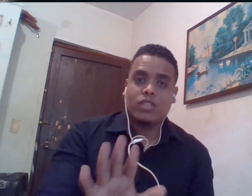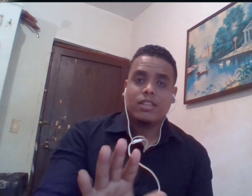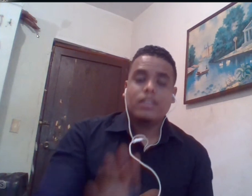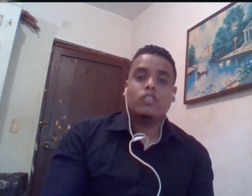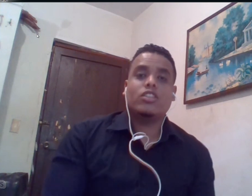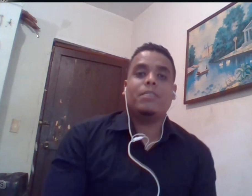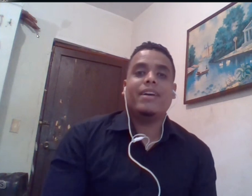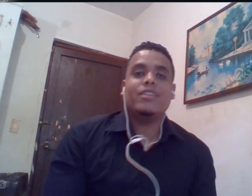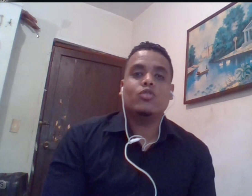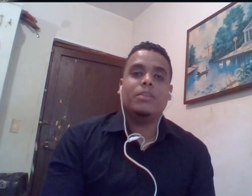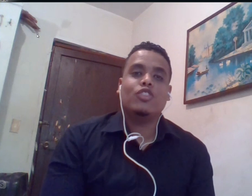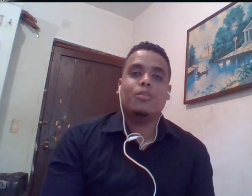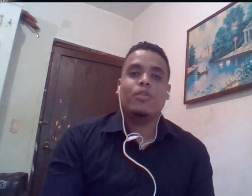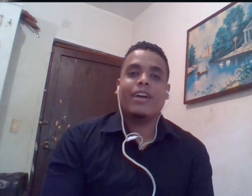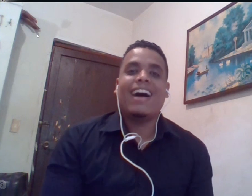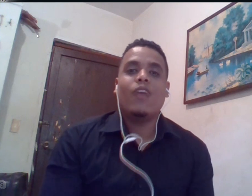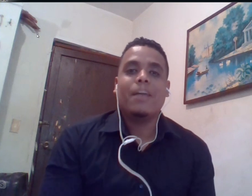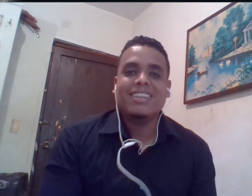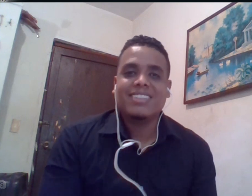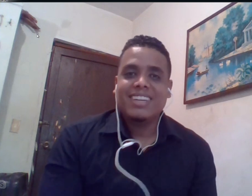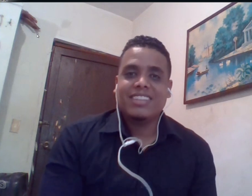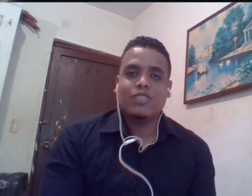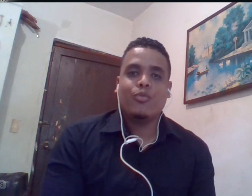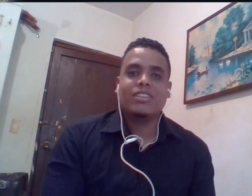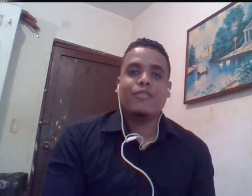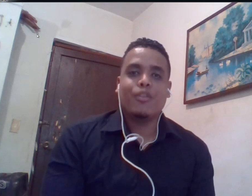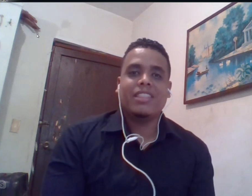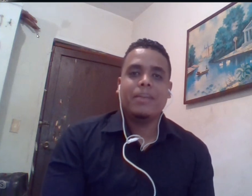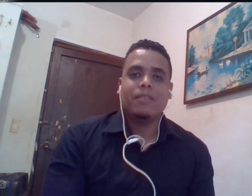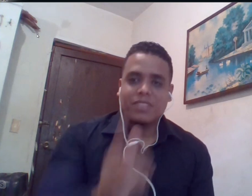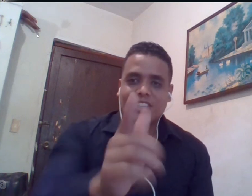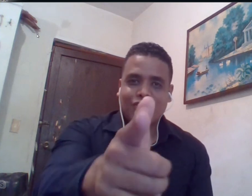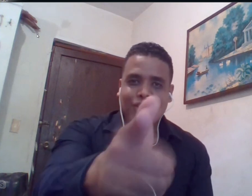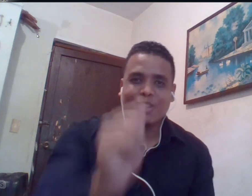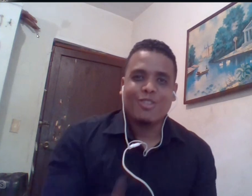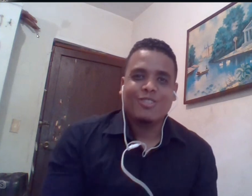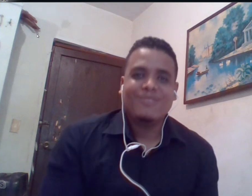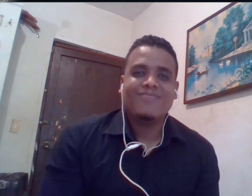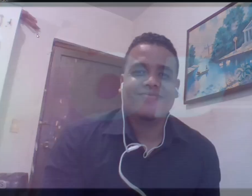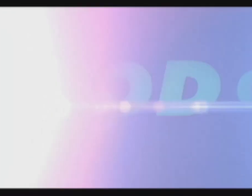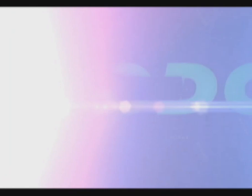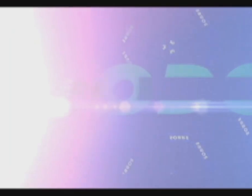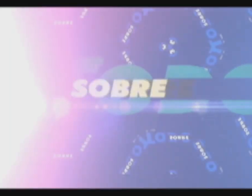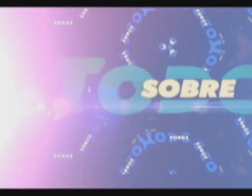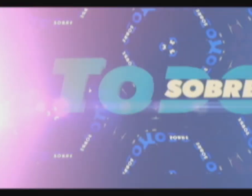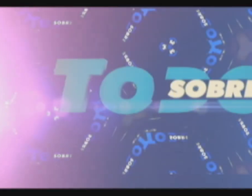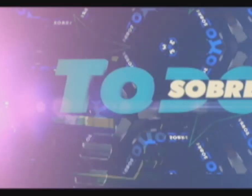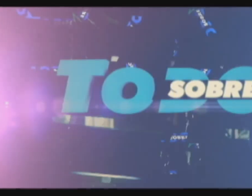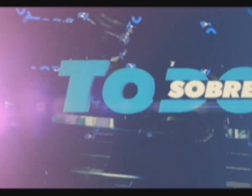comercial. Usted no se despegue de su televisor, porque aún hay más de su fuerza informativa, sobre todo.